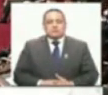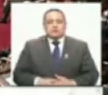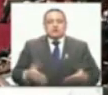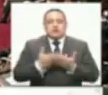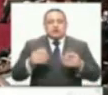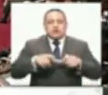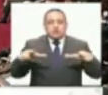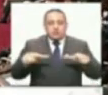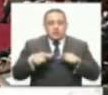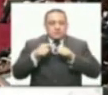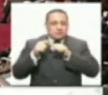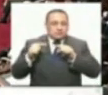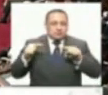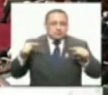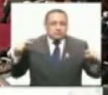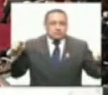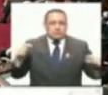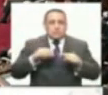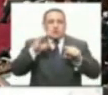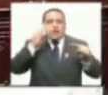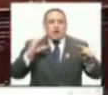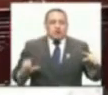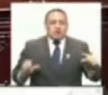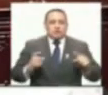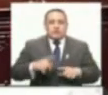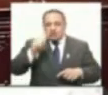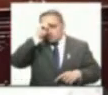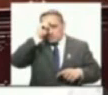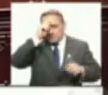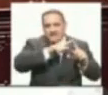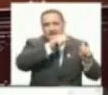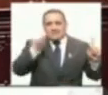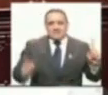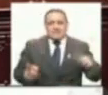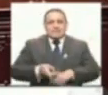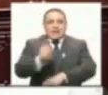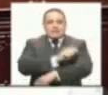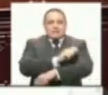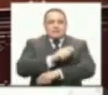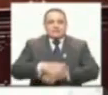del ámbito longitudinal por toda la costa Tumbes-Tacna.